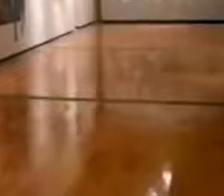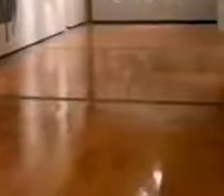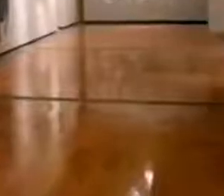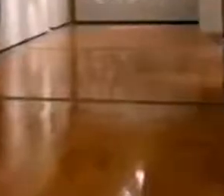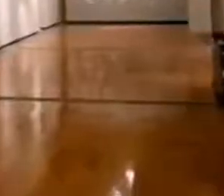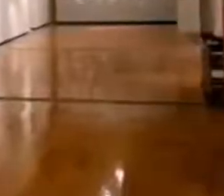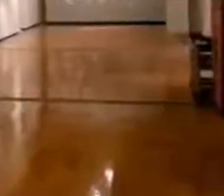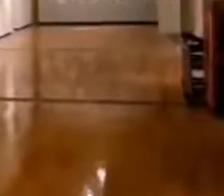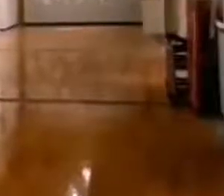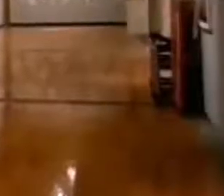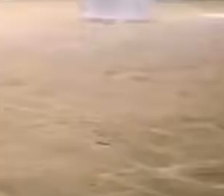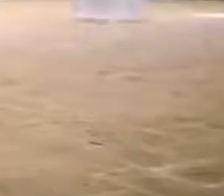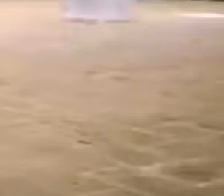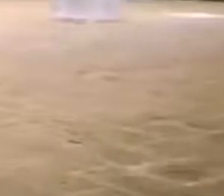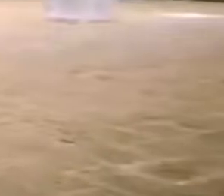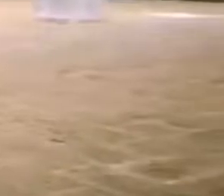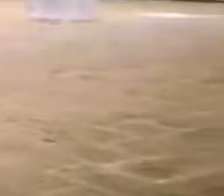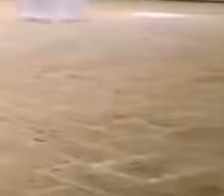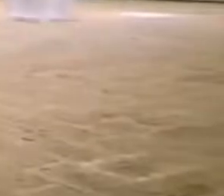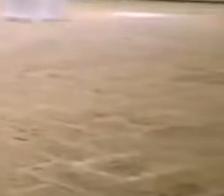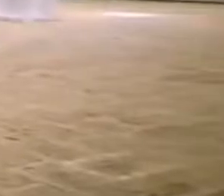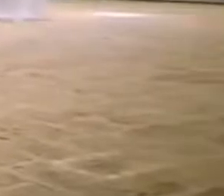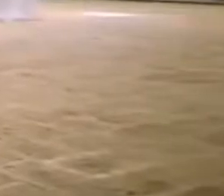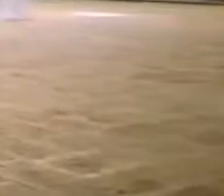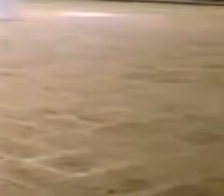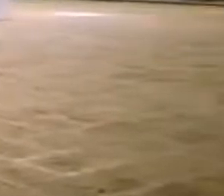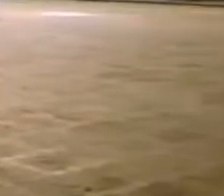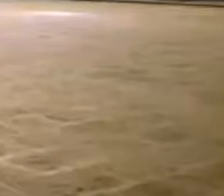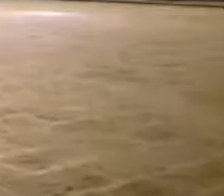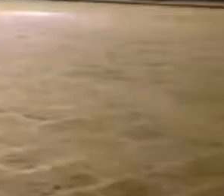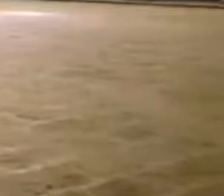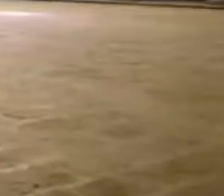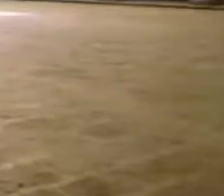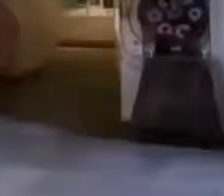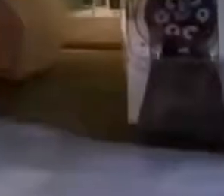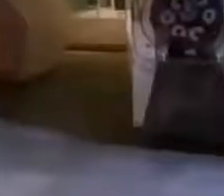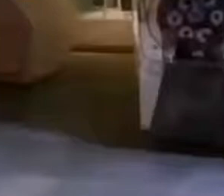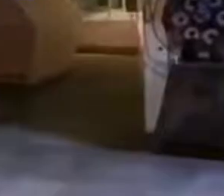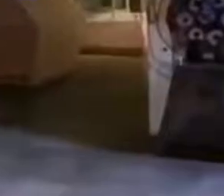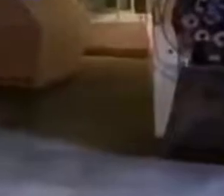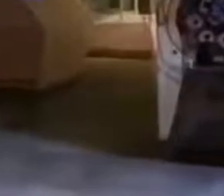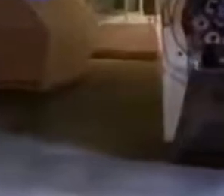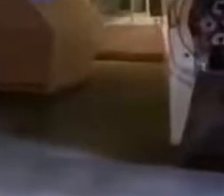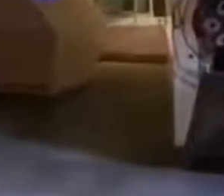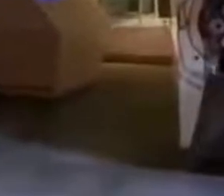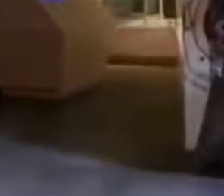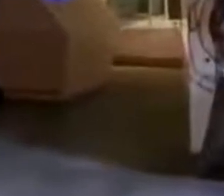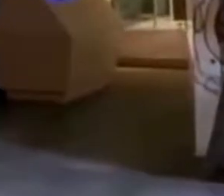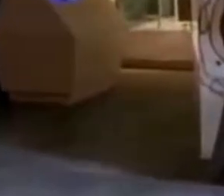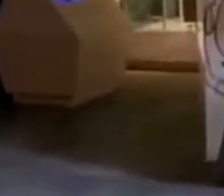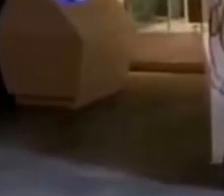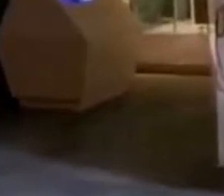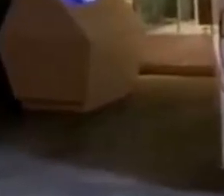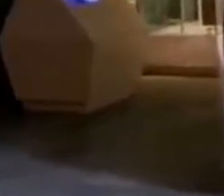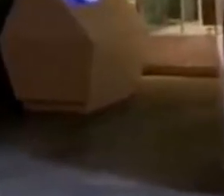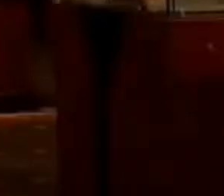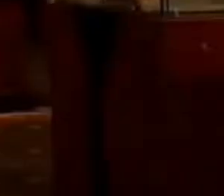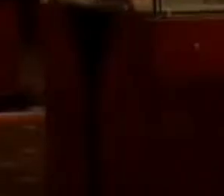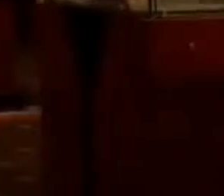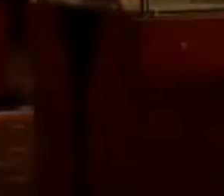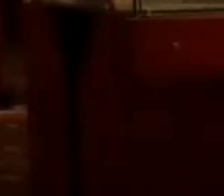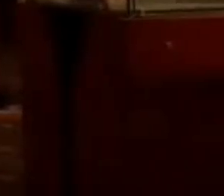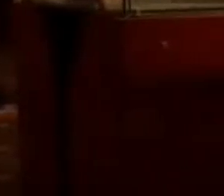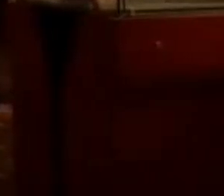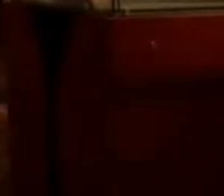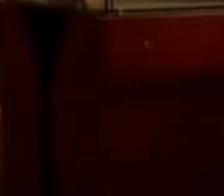este gran acervo en la que es la riqueza que nos caracteriza como usted lo dijo tenemos los espacios en la ciudad pero las piezas que